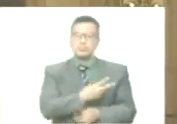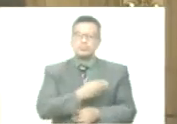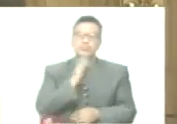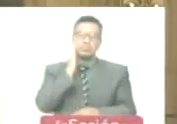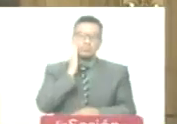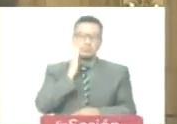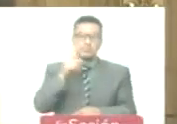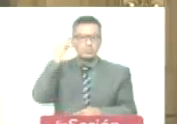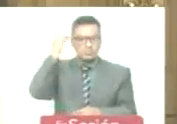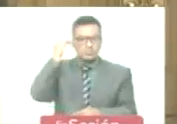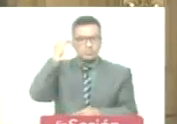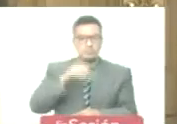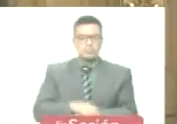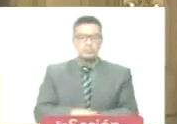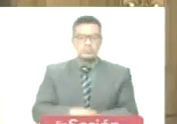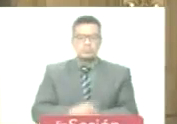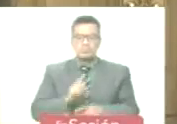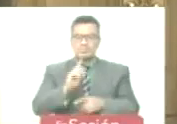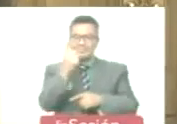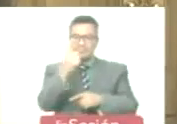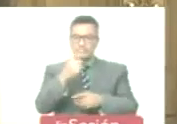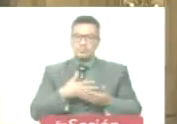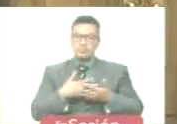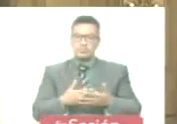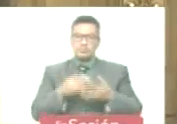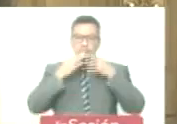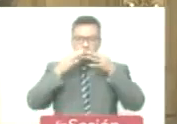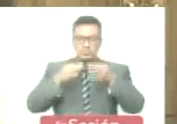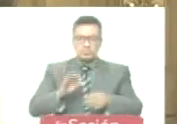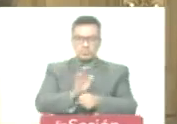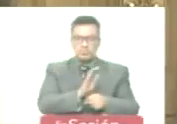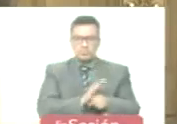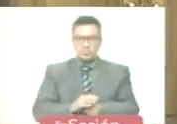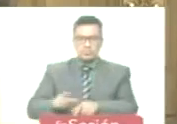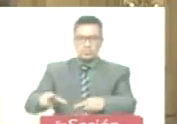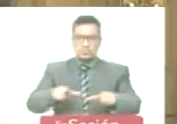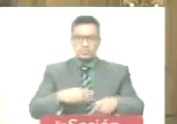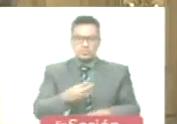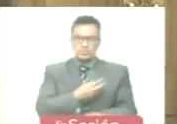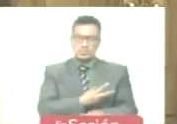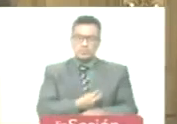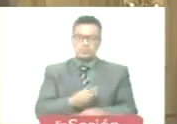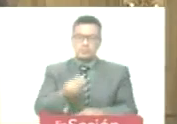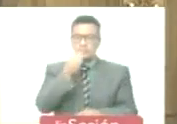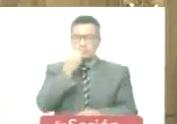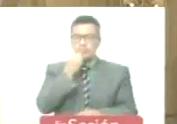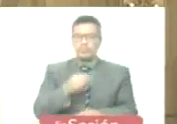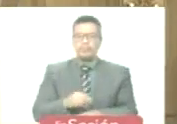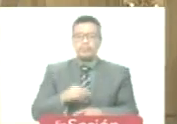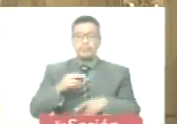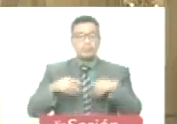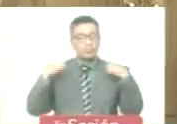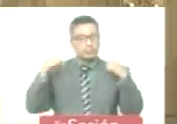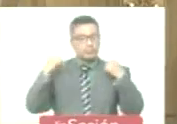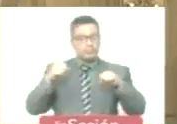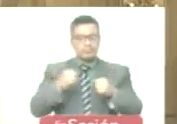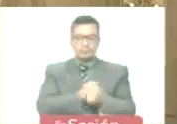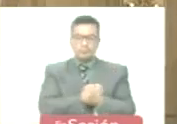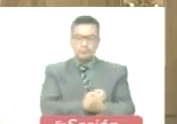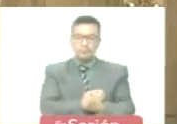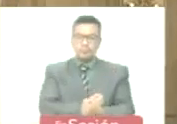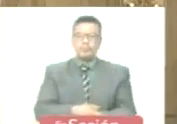materna es considerada como el primer acto de seguridad y soberanía alimentaria, como una práctica de amor